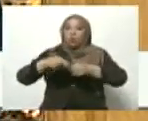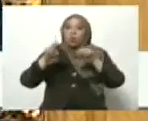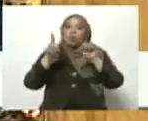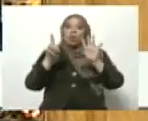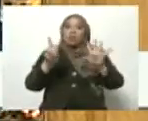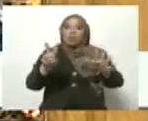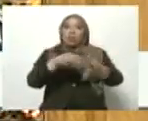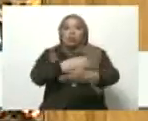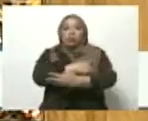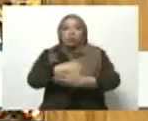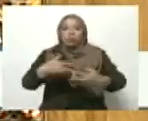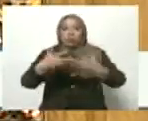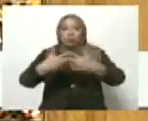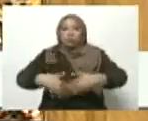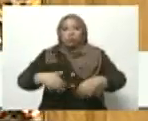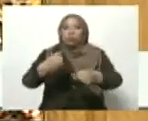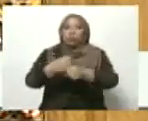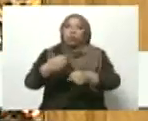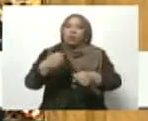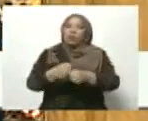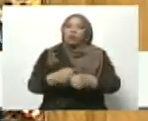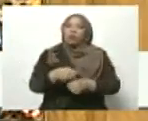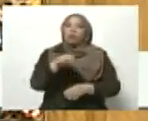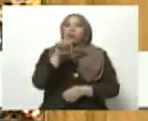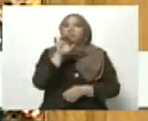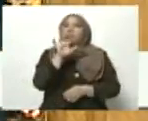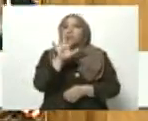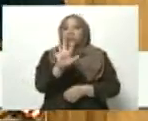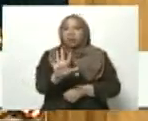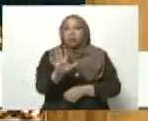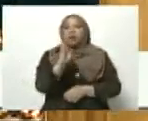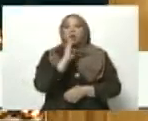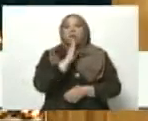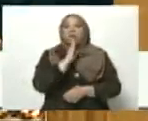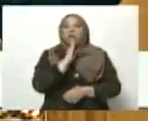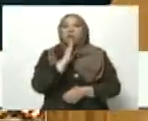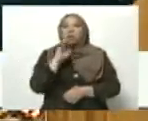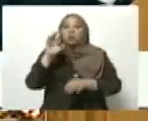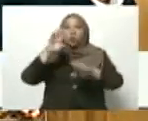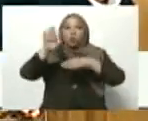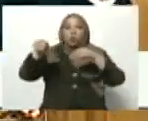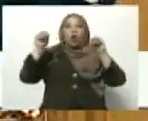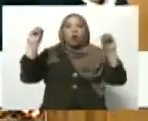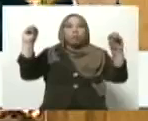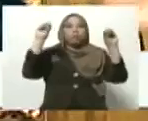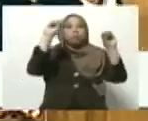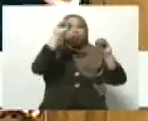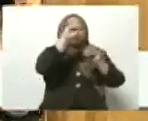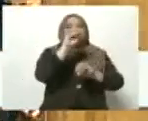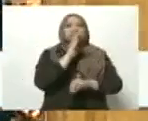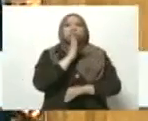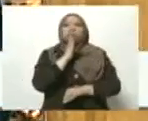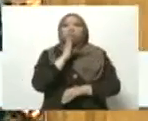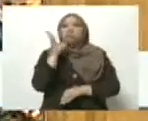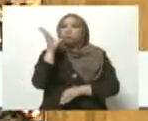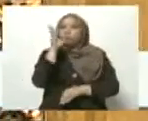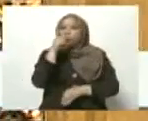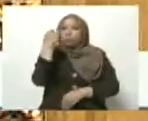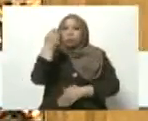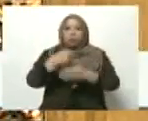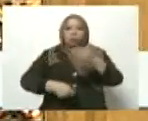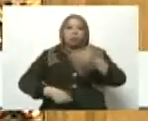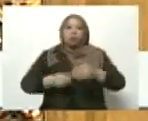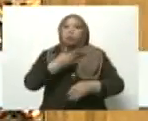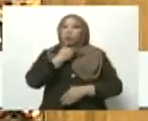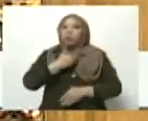7.000 millones de PDVSA literalmente quitados. Citgo, Banco Central, empezaron a llamar a todos los bancos centrales de todo el mundo, no permitan